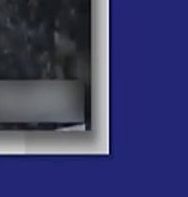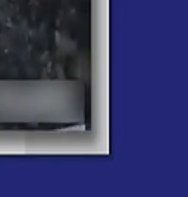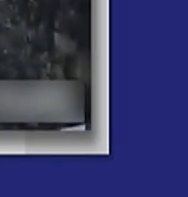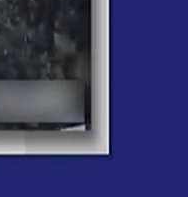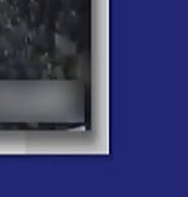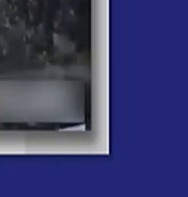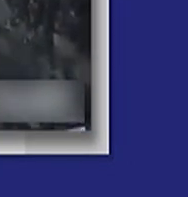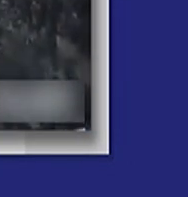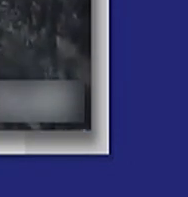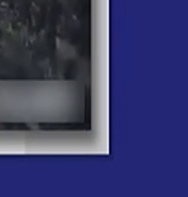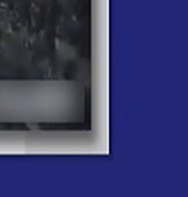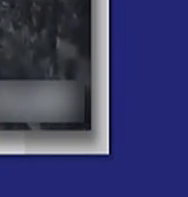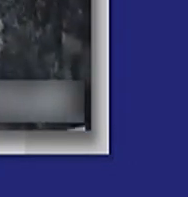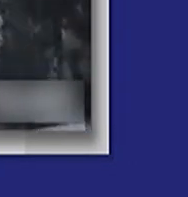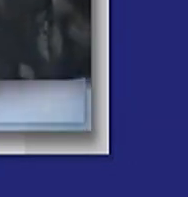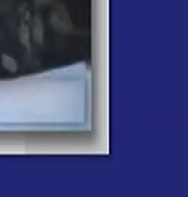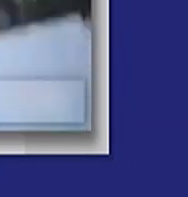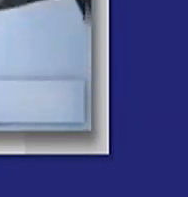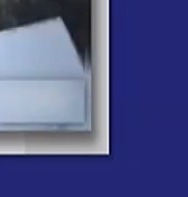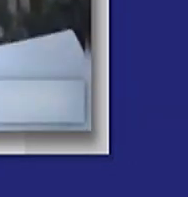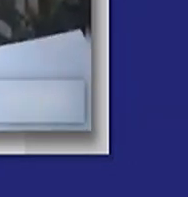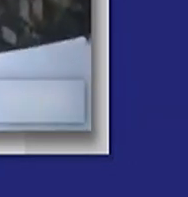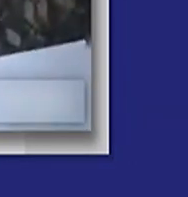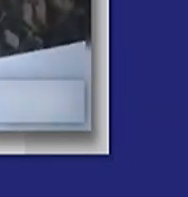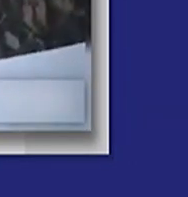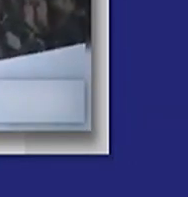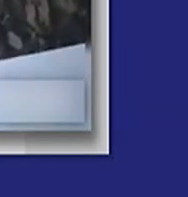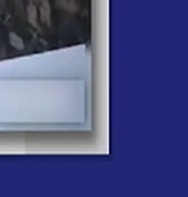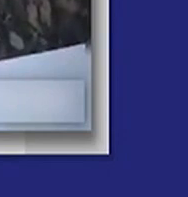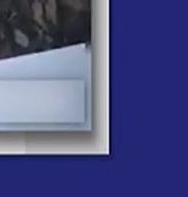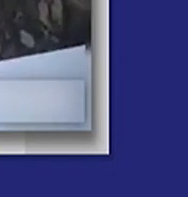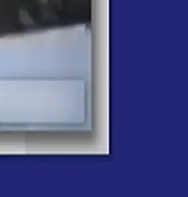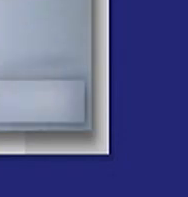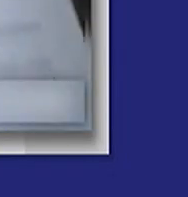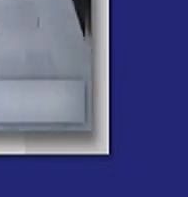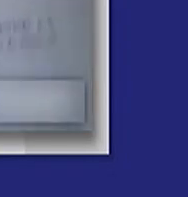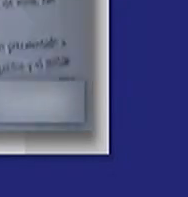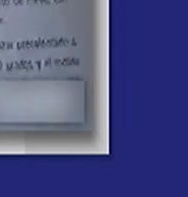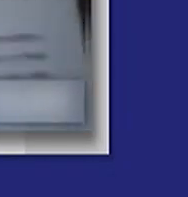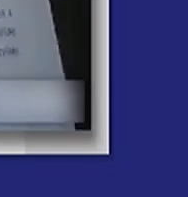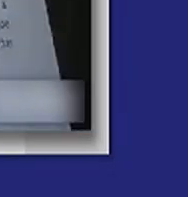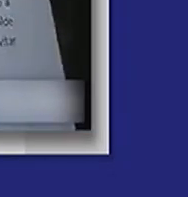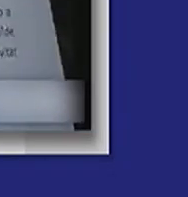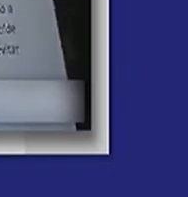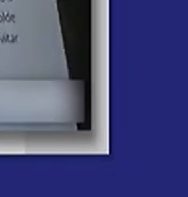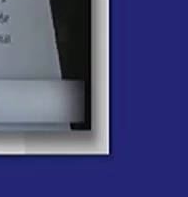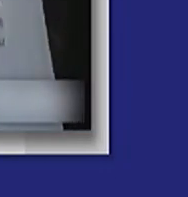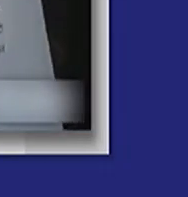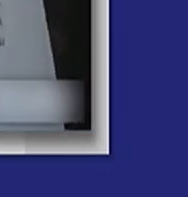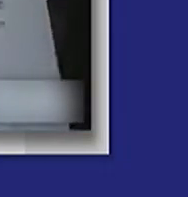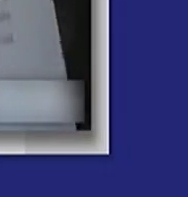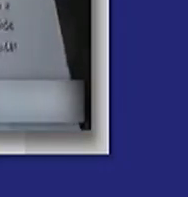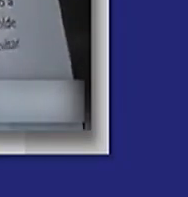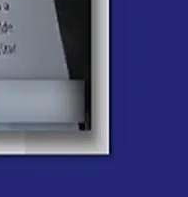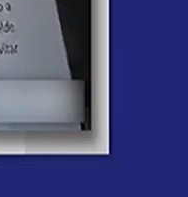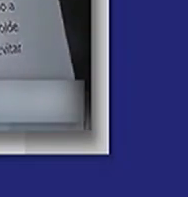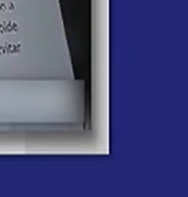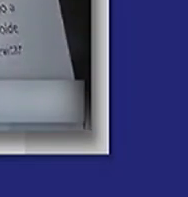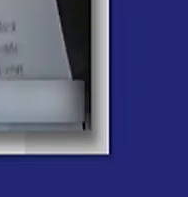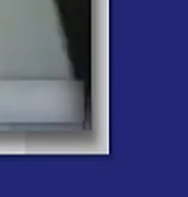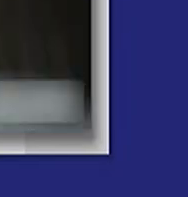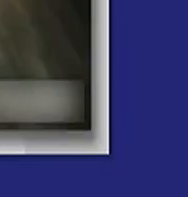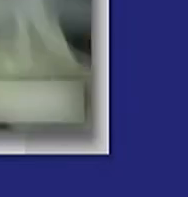en cuartos, o sea 4 partes, y luego finalmente en octavos, o sea 8 partes. Aquí está la